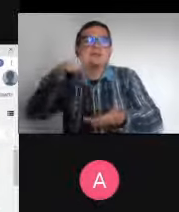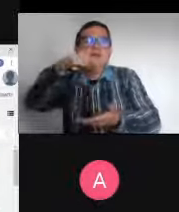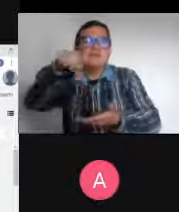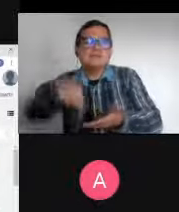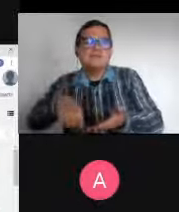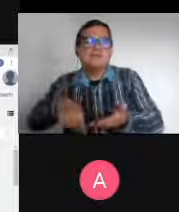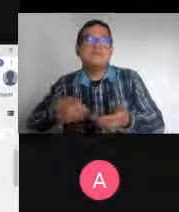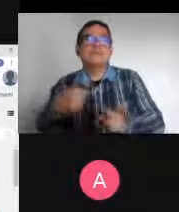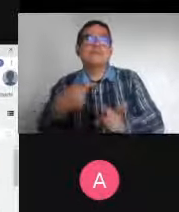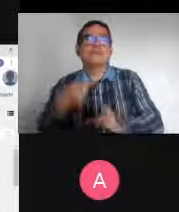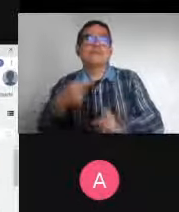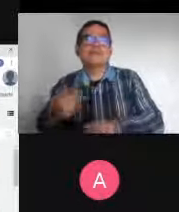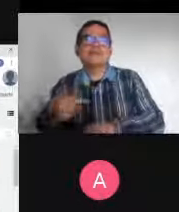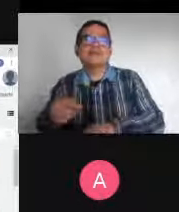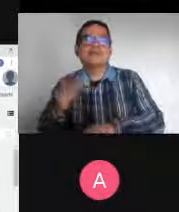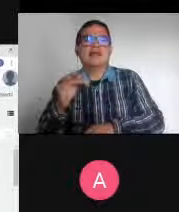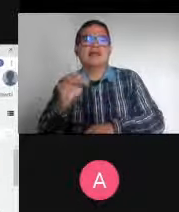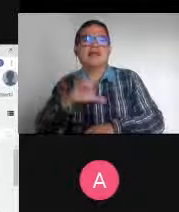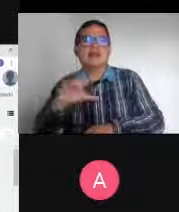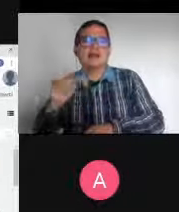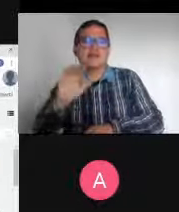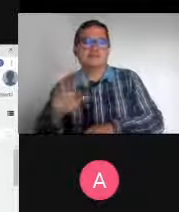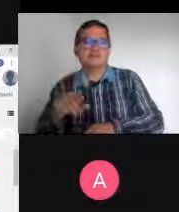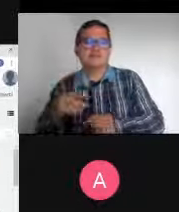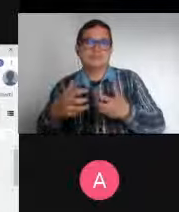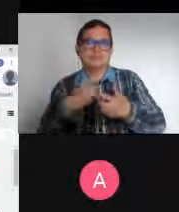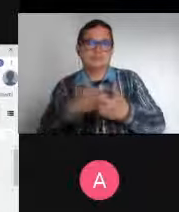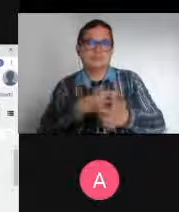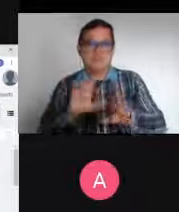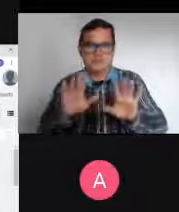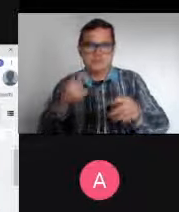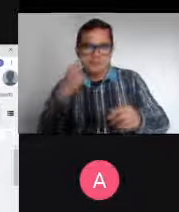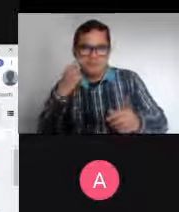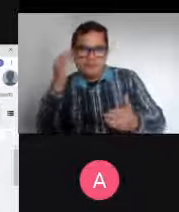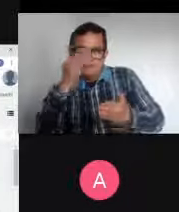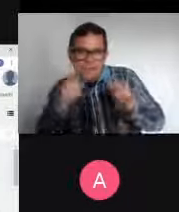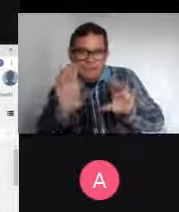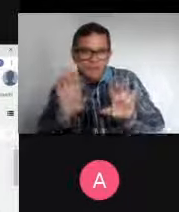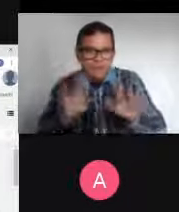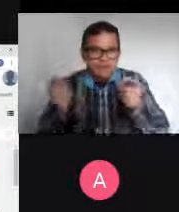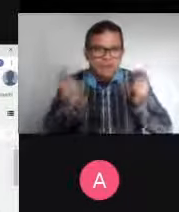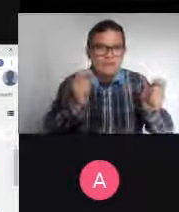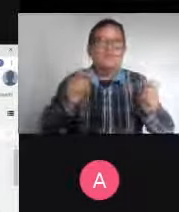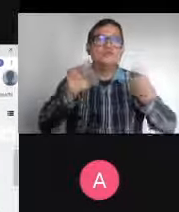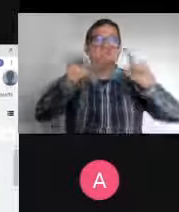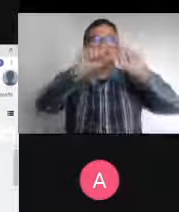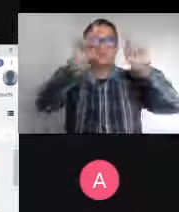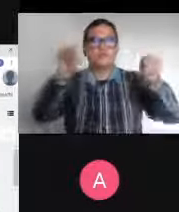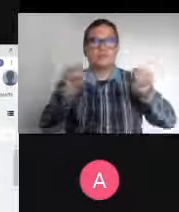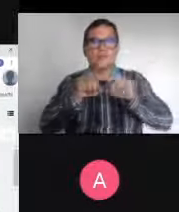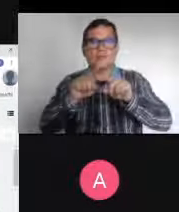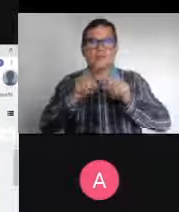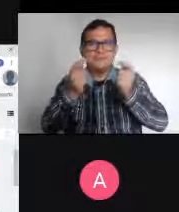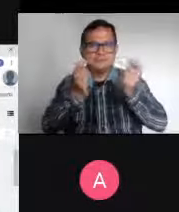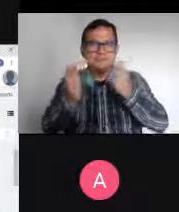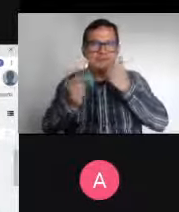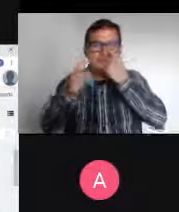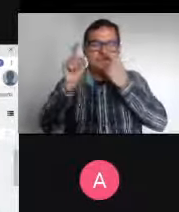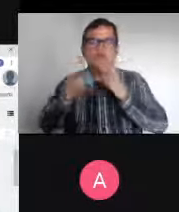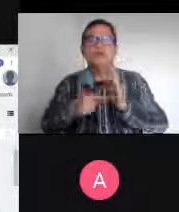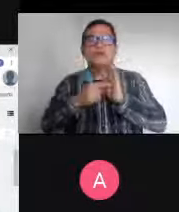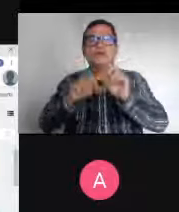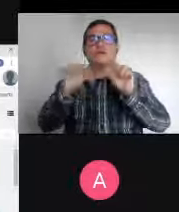Bueno, vamos a correrlo, vamos a ver si nos deja correrlo. Bueno, antes de correrlo, vamos a mirar los parámetros del osciloscopio. Entonces, aquí es donde yo les decía que